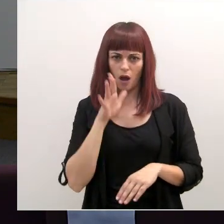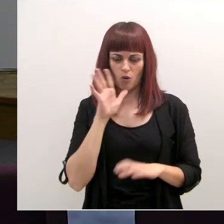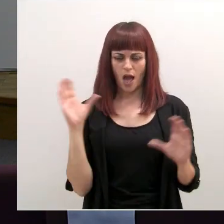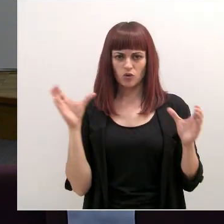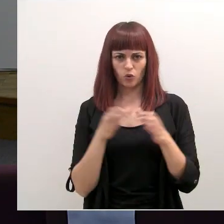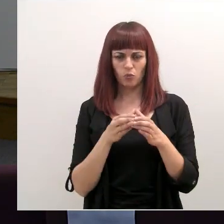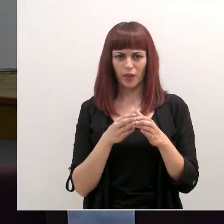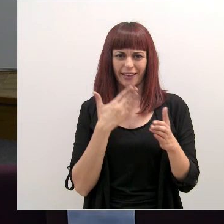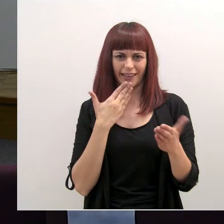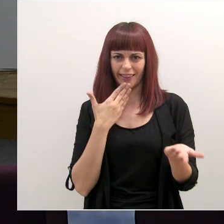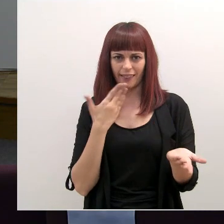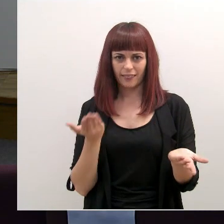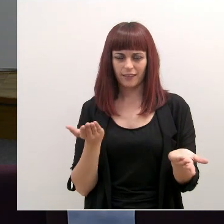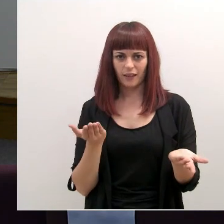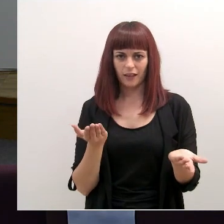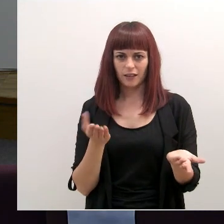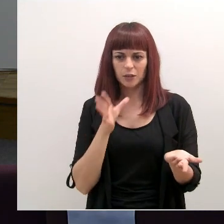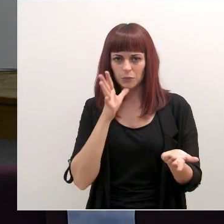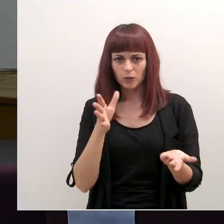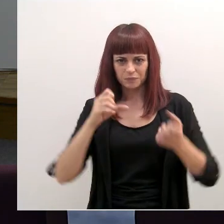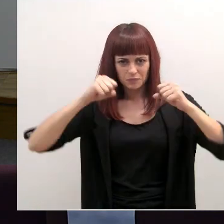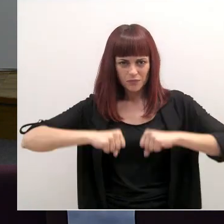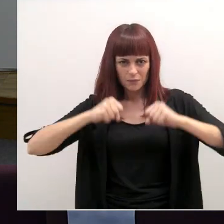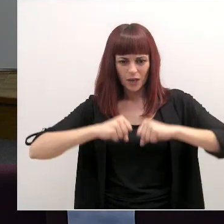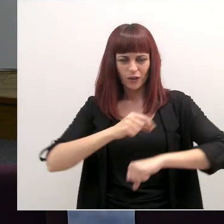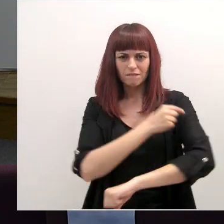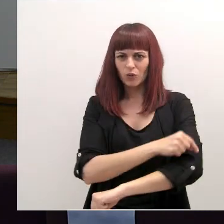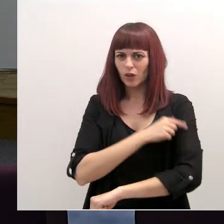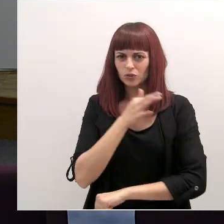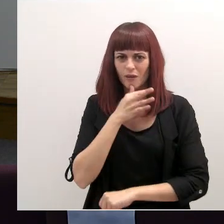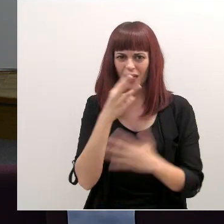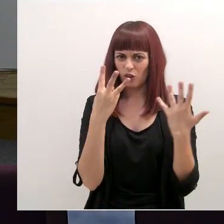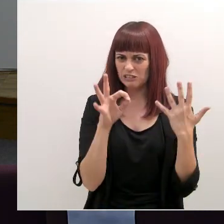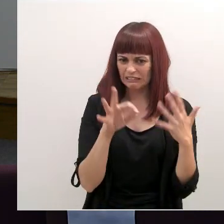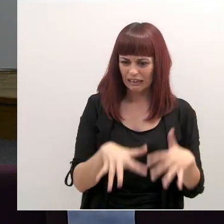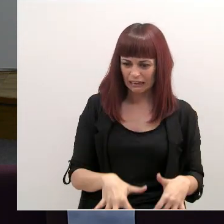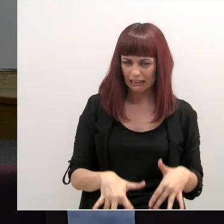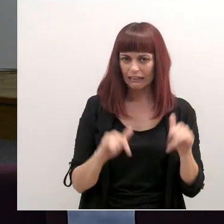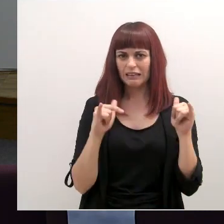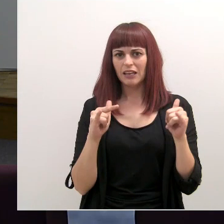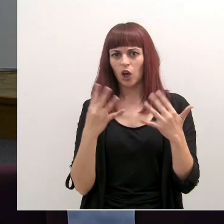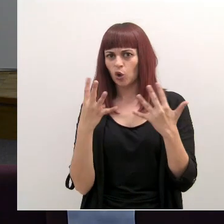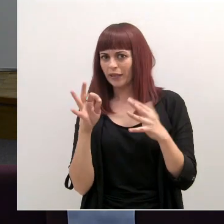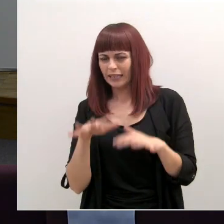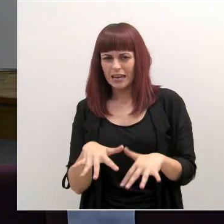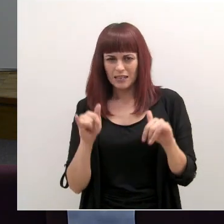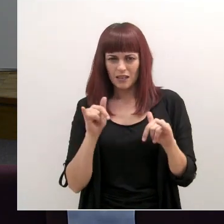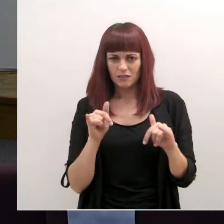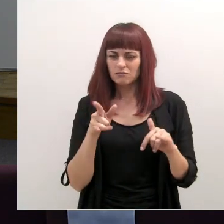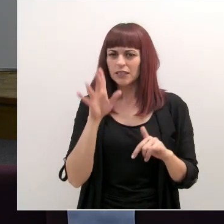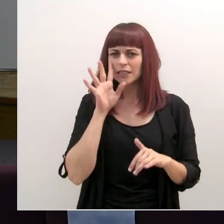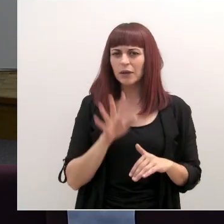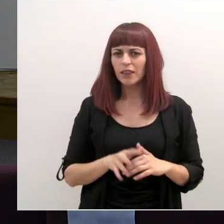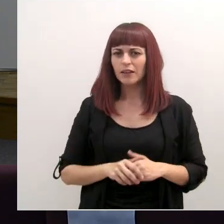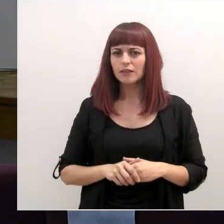grupo de edad cuando todavía ni siquiera están vacunados todos los mayores, ni de 80 ni de 90?